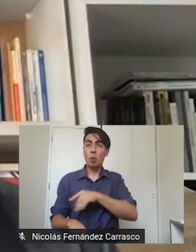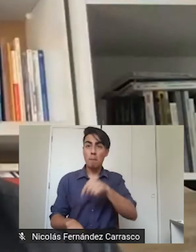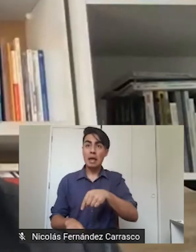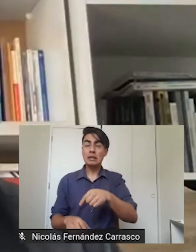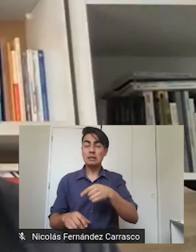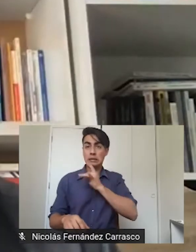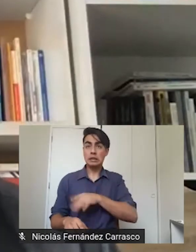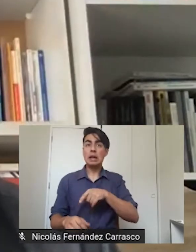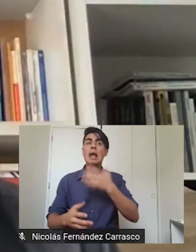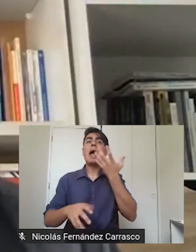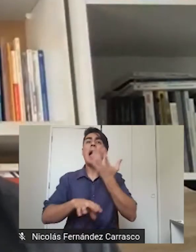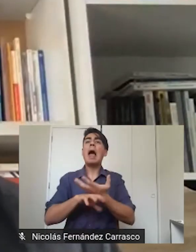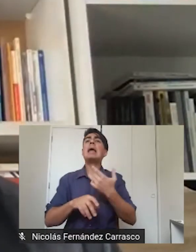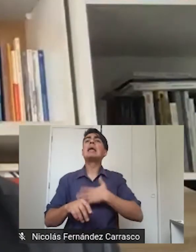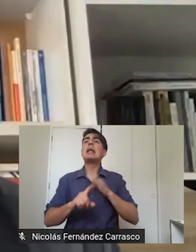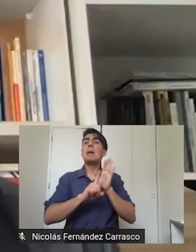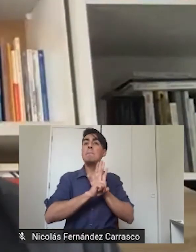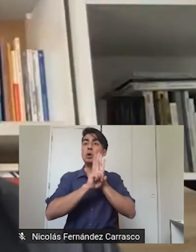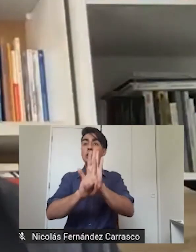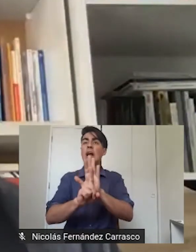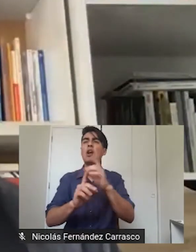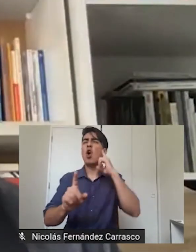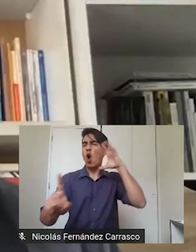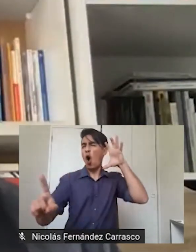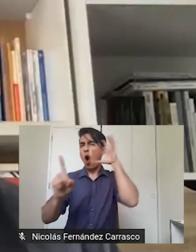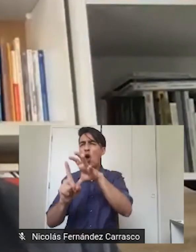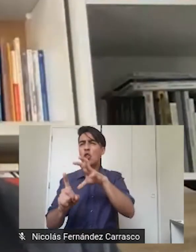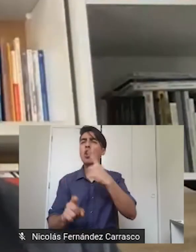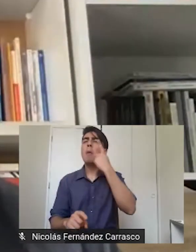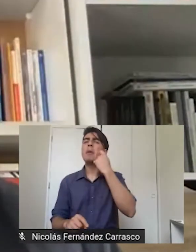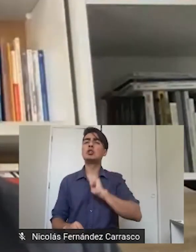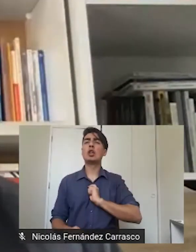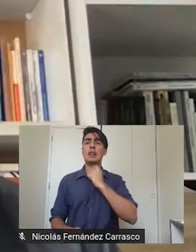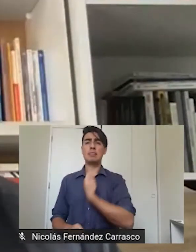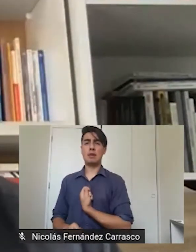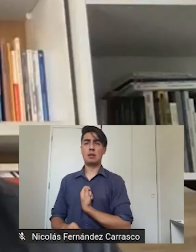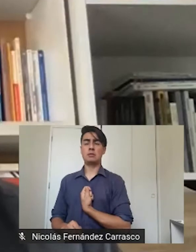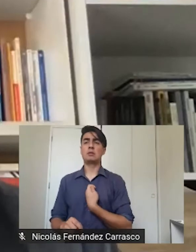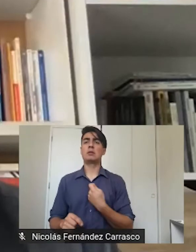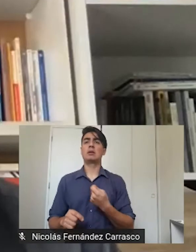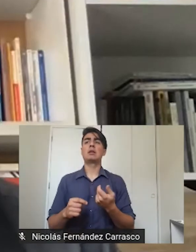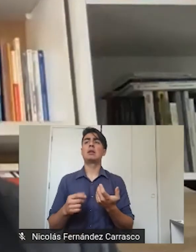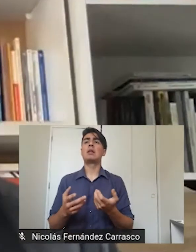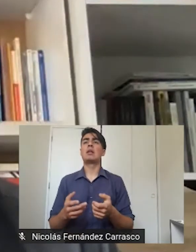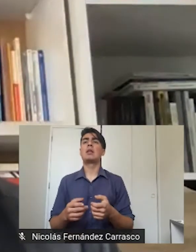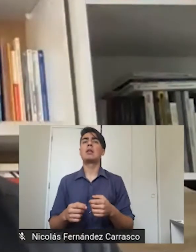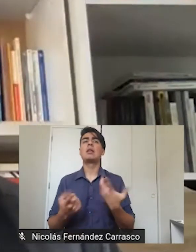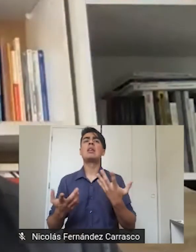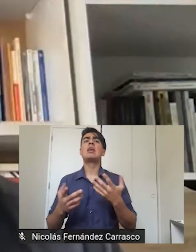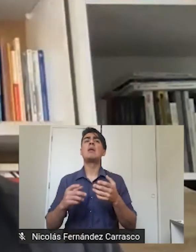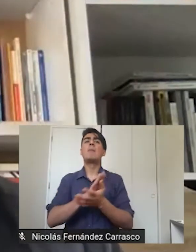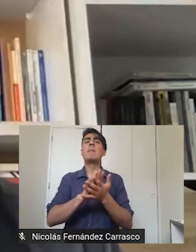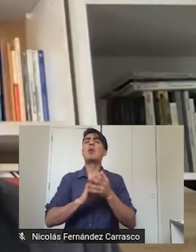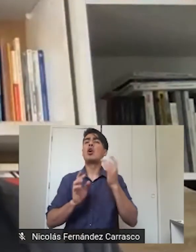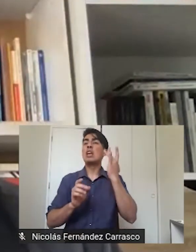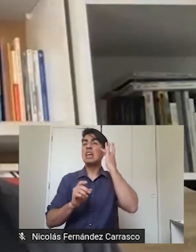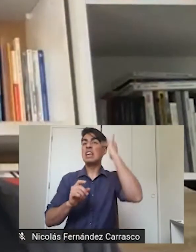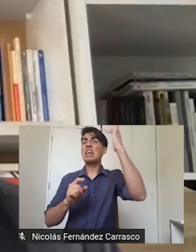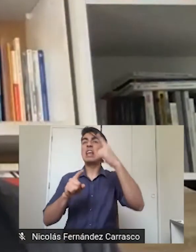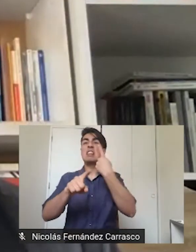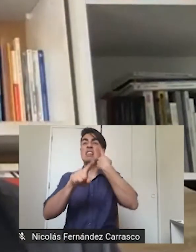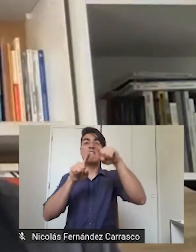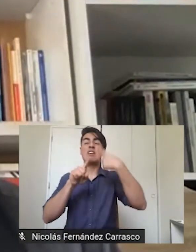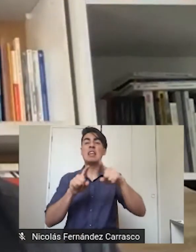un bus del odio que denigra a las personas trans, que refuerza los prejuicios y que ataca a todos